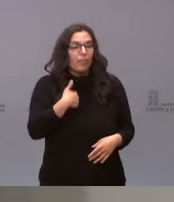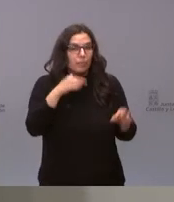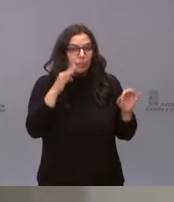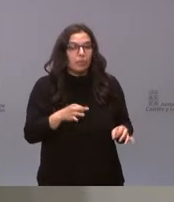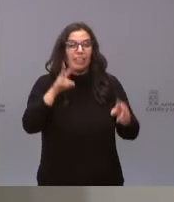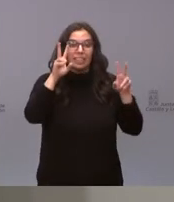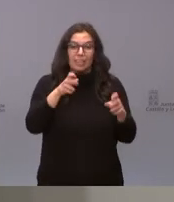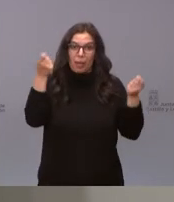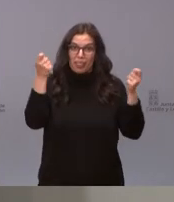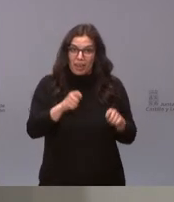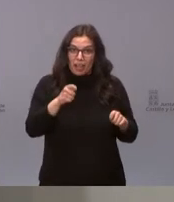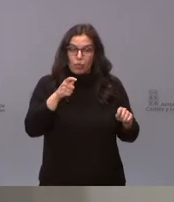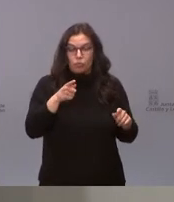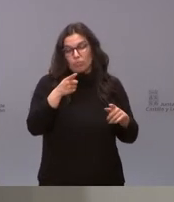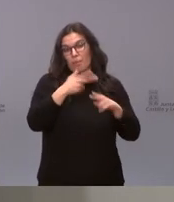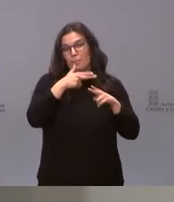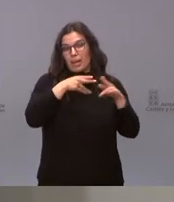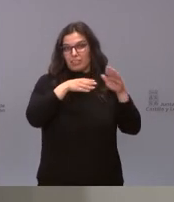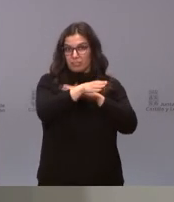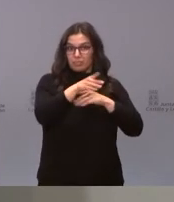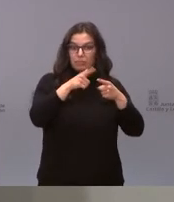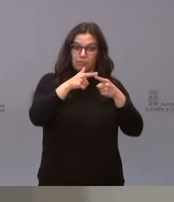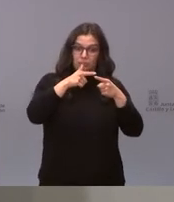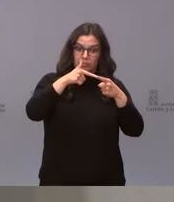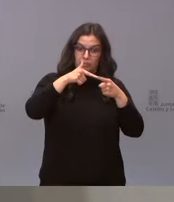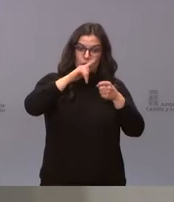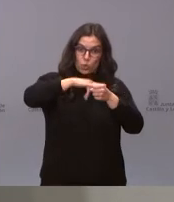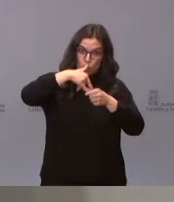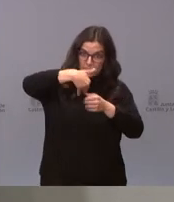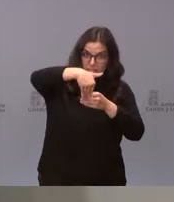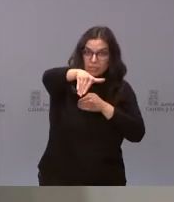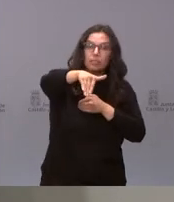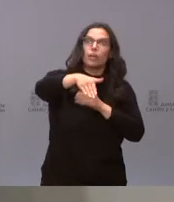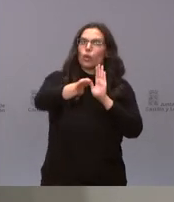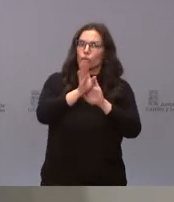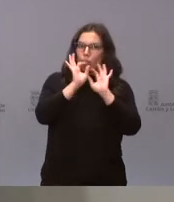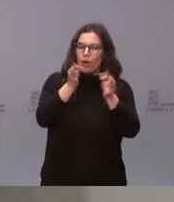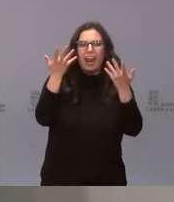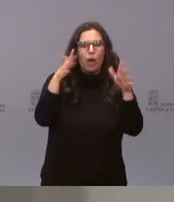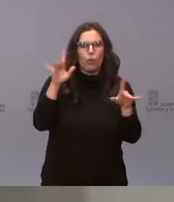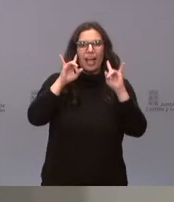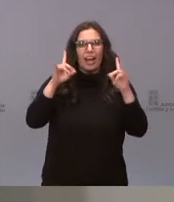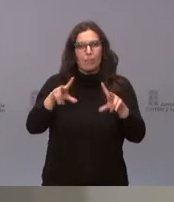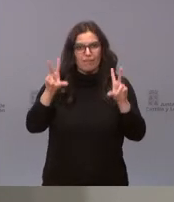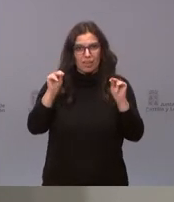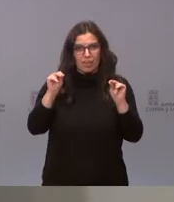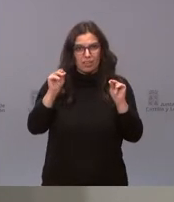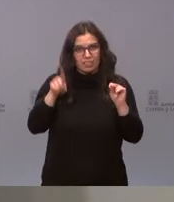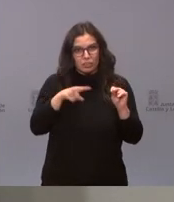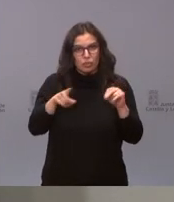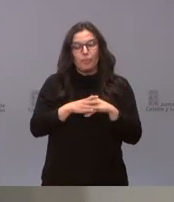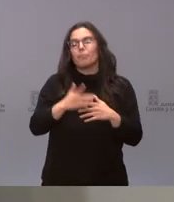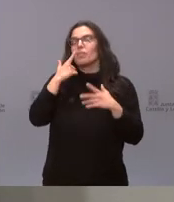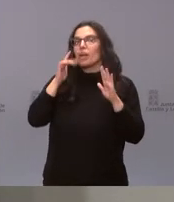tema del cierre de la hostelería seguirá como hasta ahora pese a que decaiga el estado de alarma eso sí que sigue así vamos a ver lo que sigue